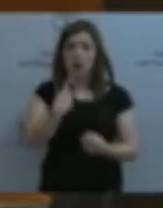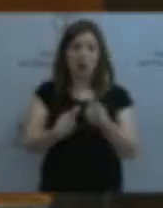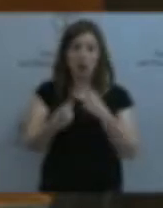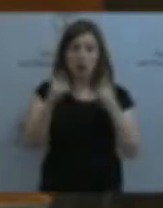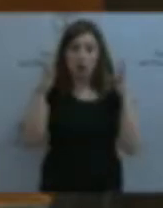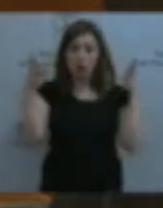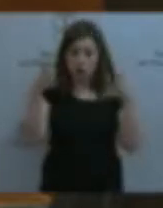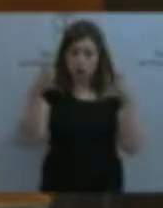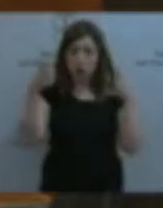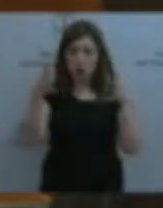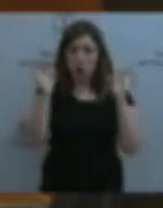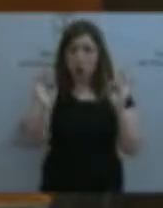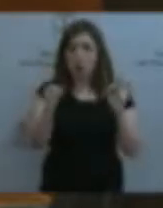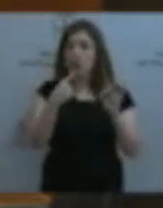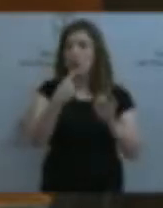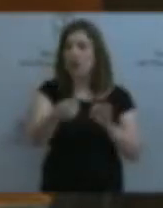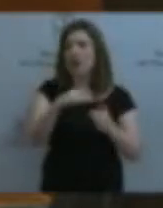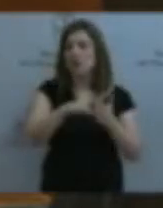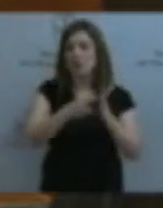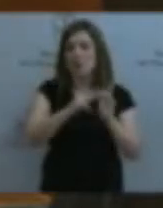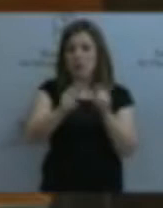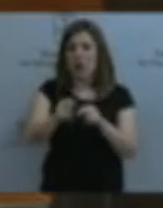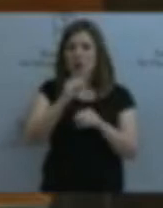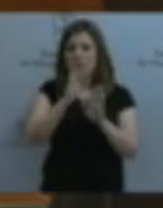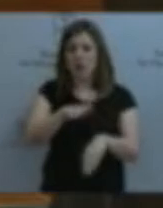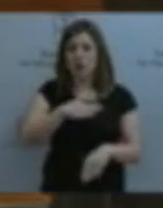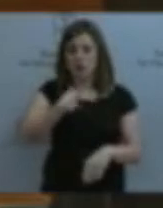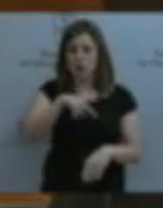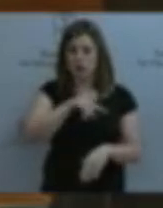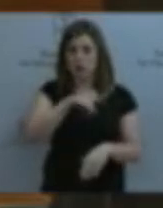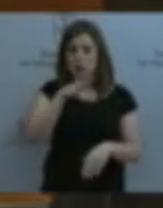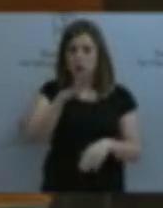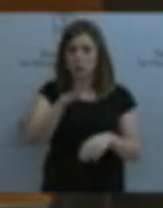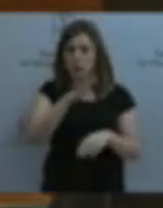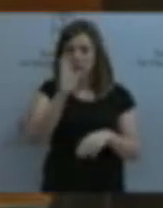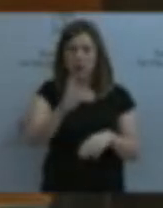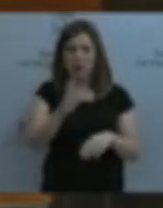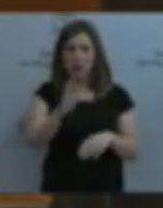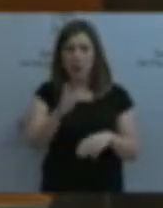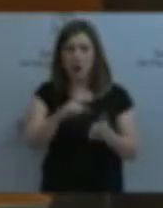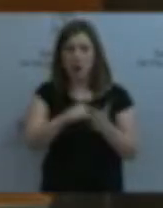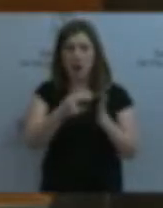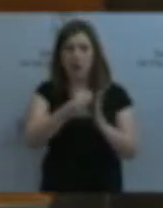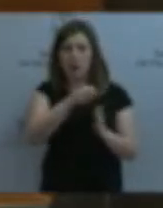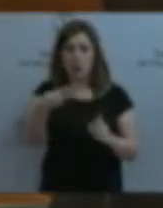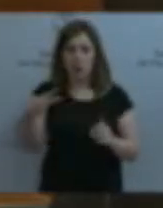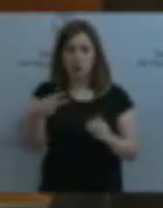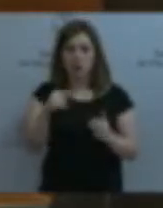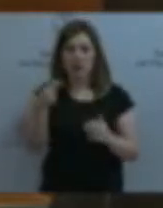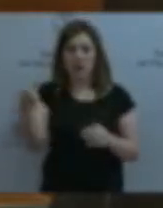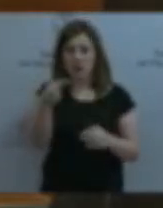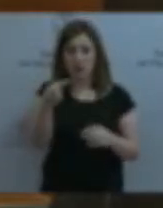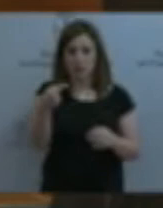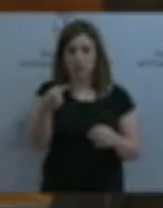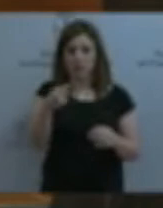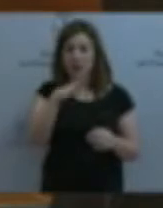se pronuncie o resuelva a nuestro favor, puesto que más bien resulta previsible que la resolución sea negativa, por lo que